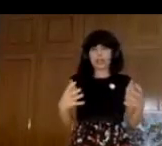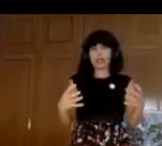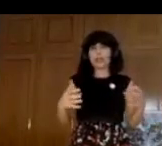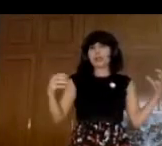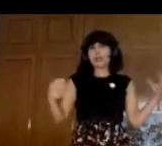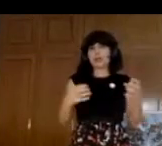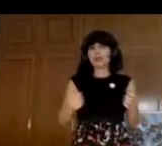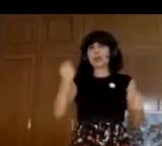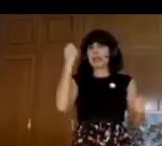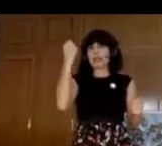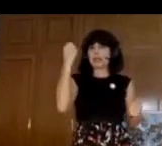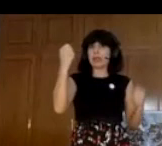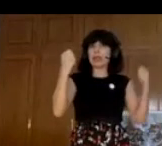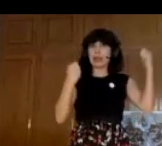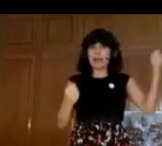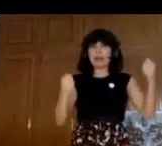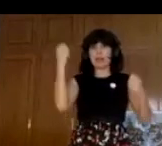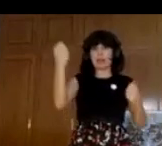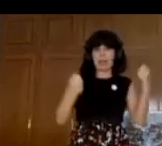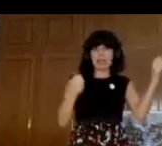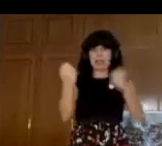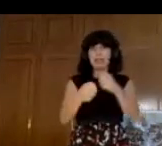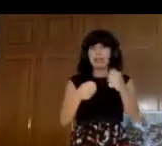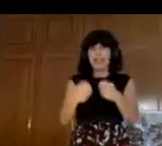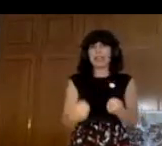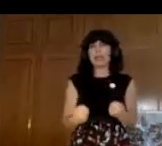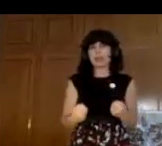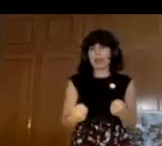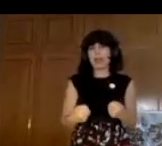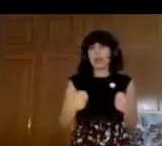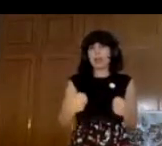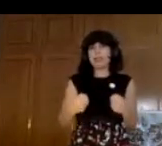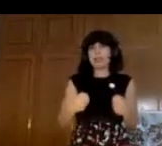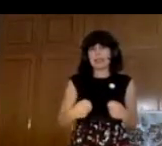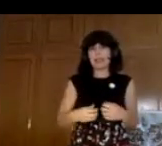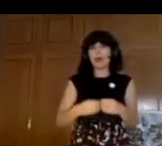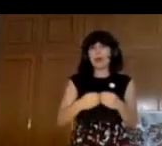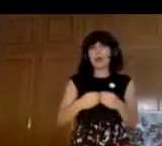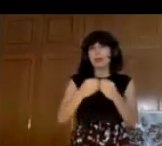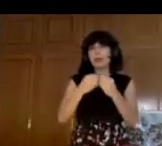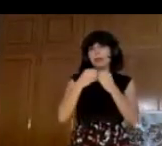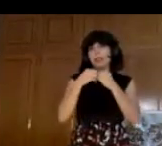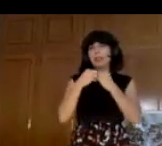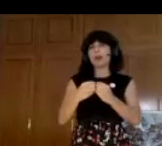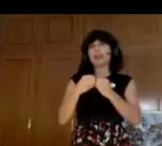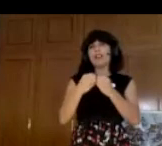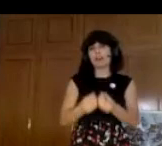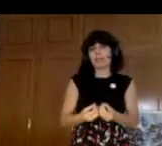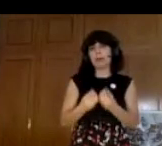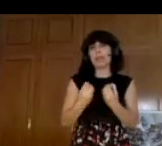eso sucede porque la gente puede grabar, puede hablarse en tiempo real. Puede ser un